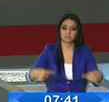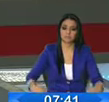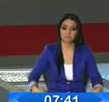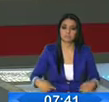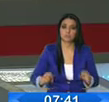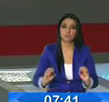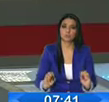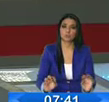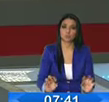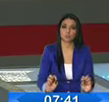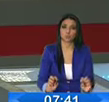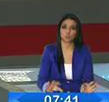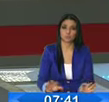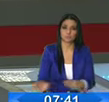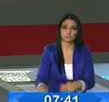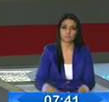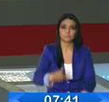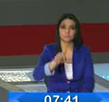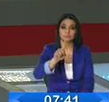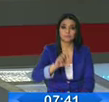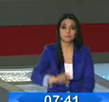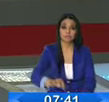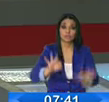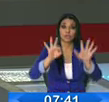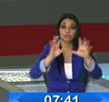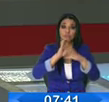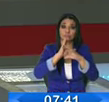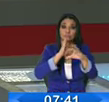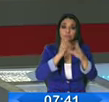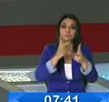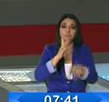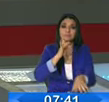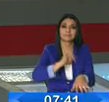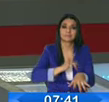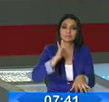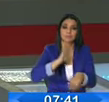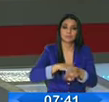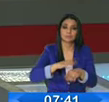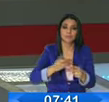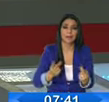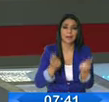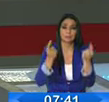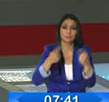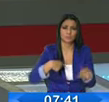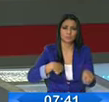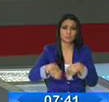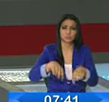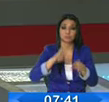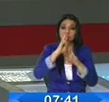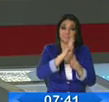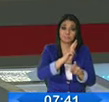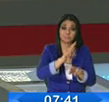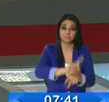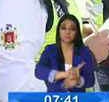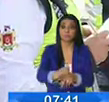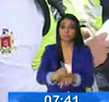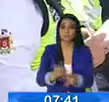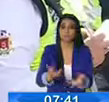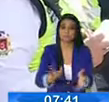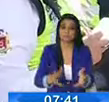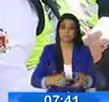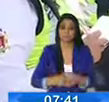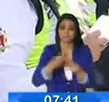asimismo 108 buses fueron citados por el ceder los límites de velocidad informe respecto